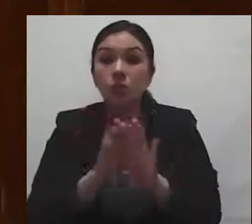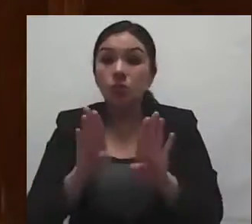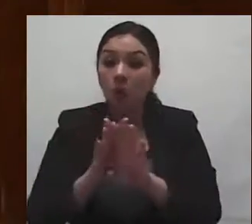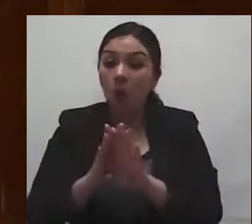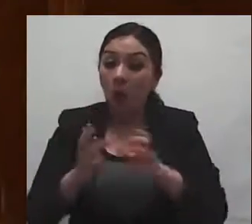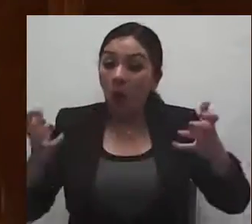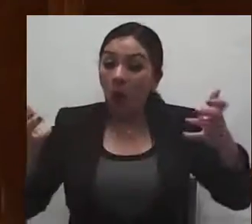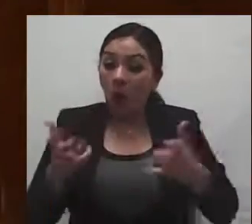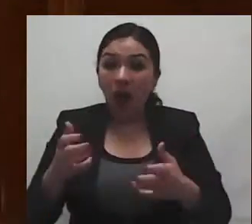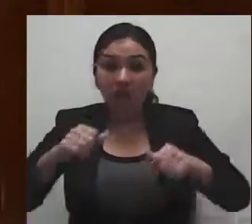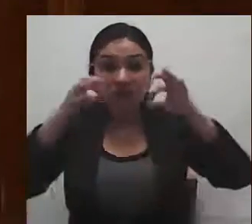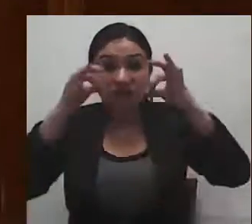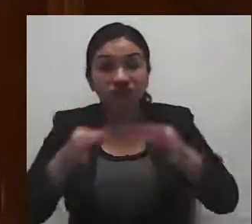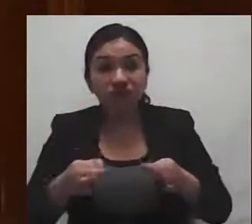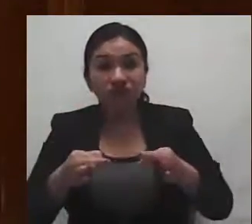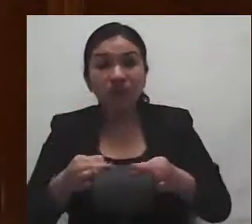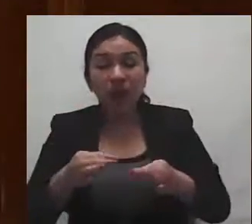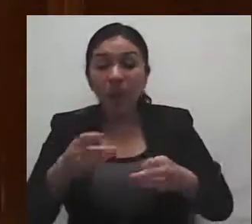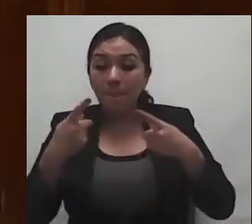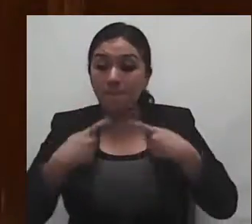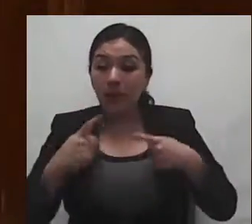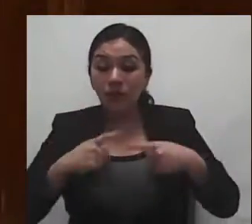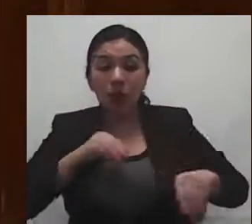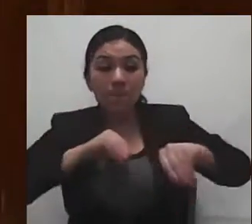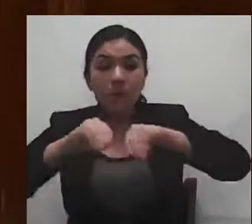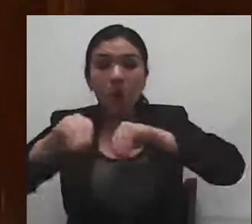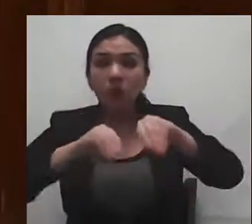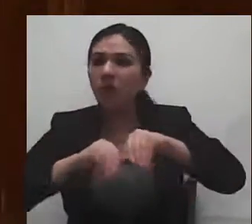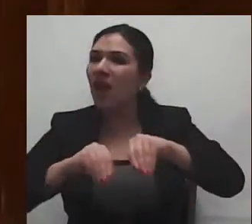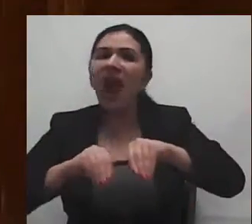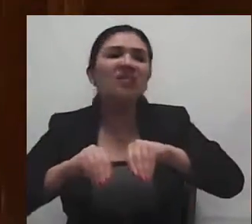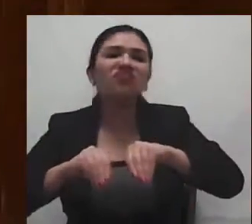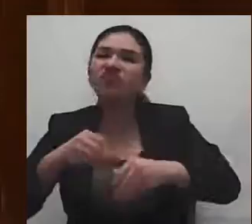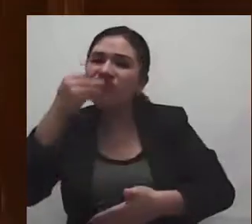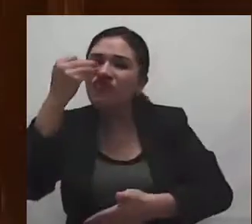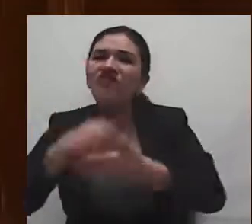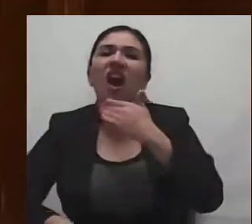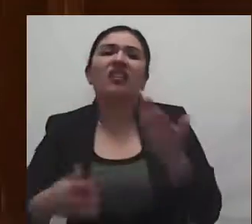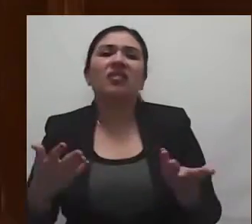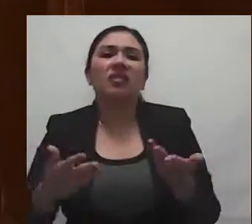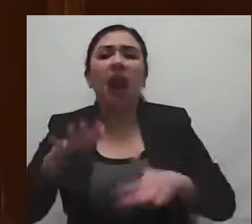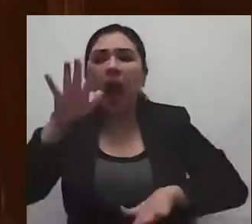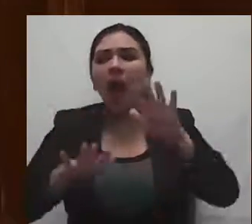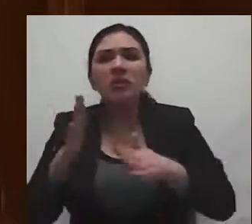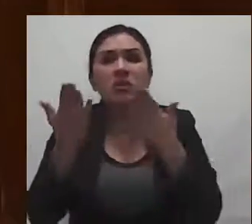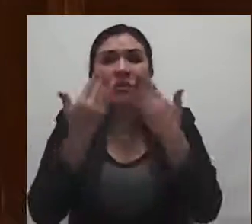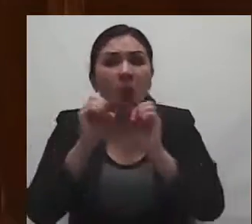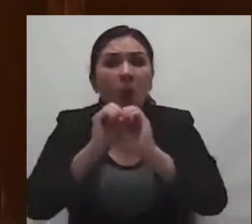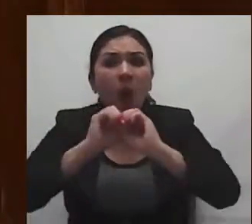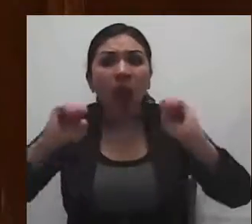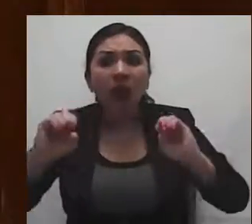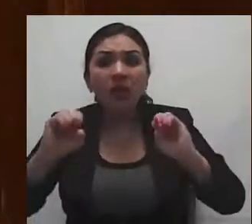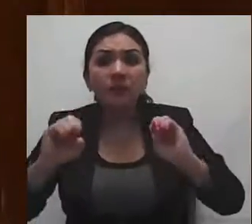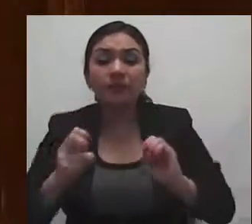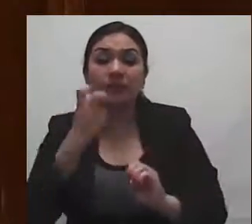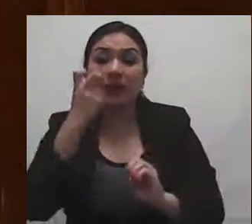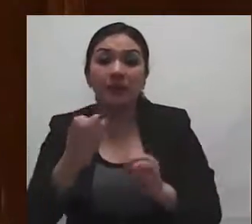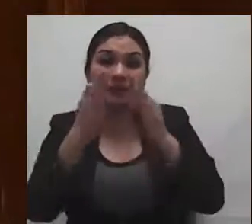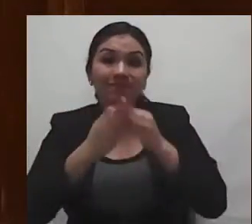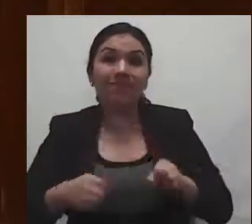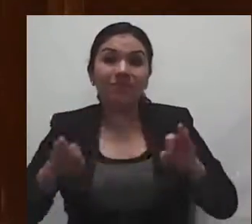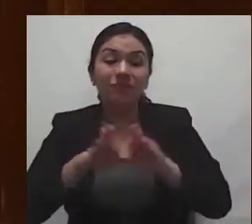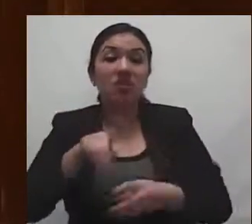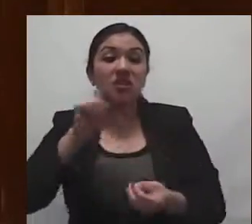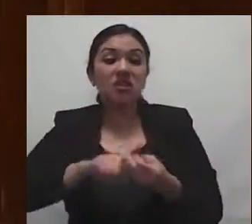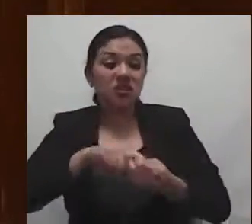movilidad es sumamente limitada y en algunos casos hasta nula, por lo que es indispensable que las autoridades del